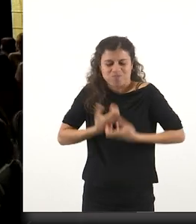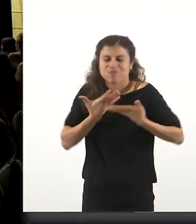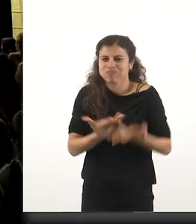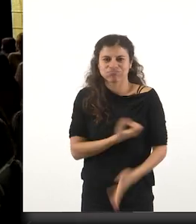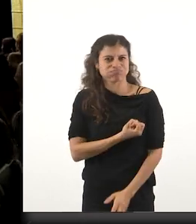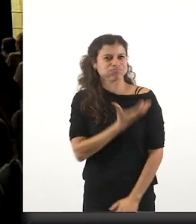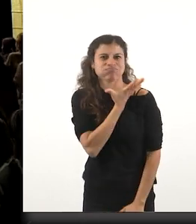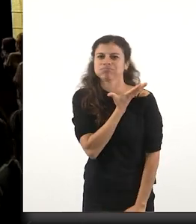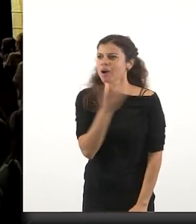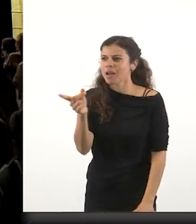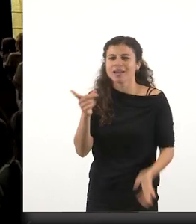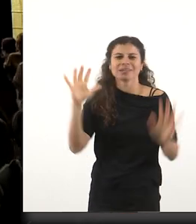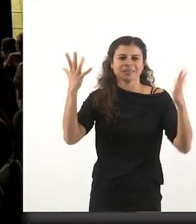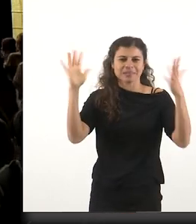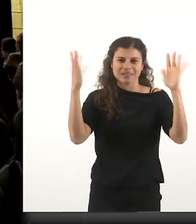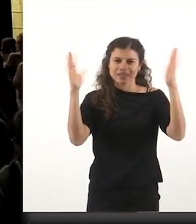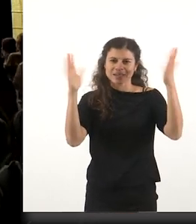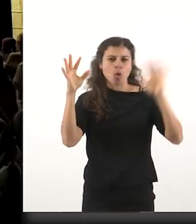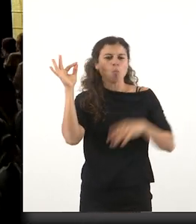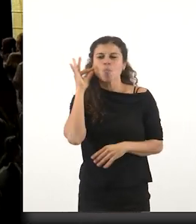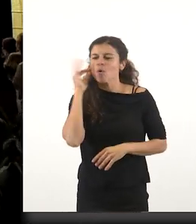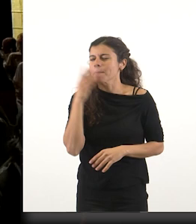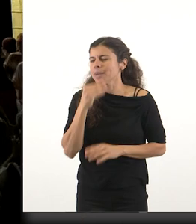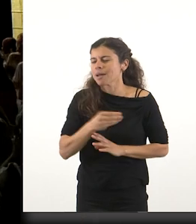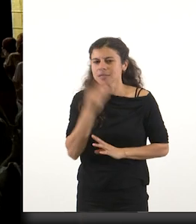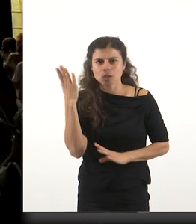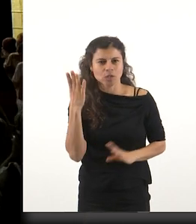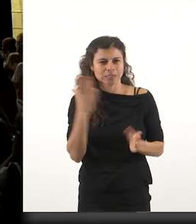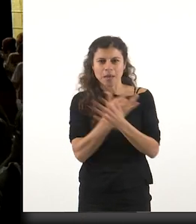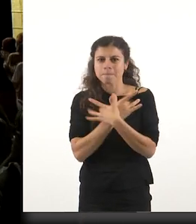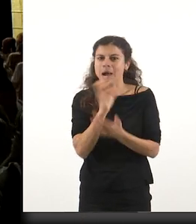más maravillosa, hija, la Mari Carmen. Ay, por Dios.